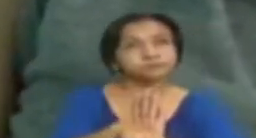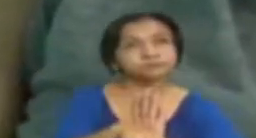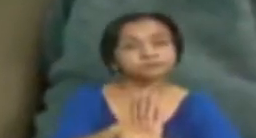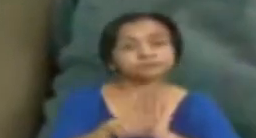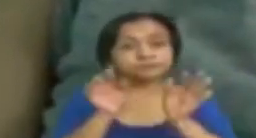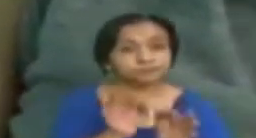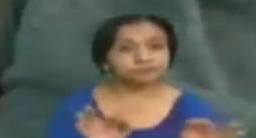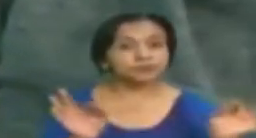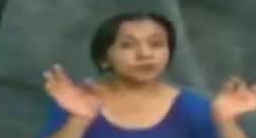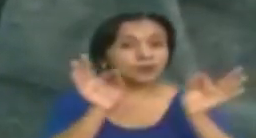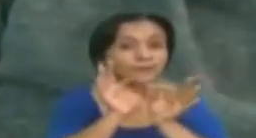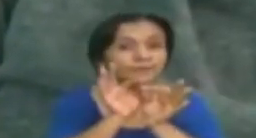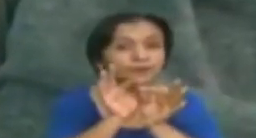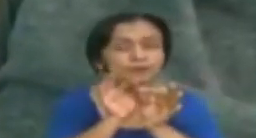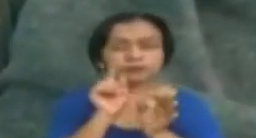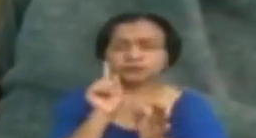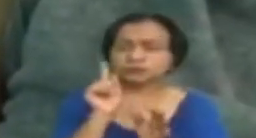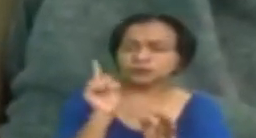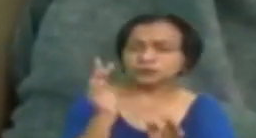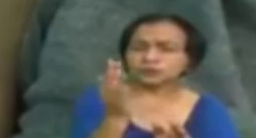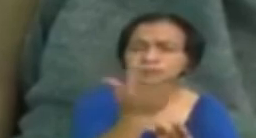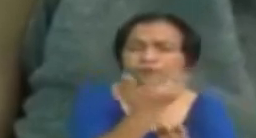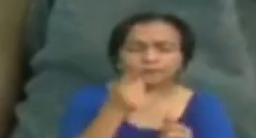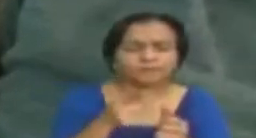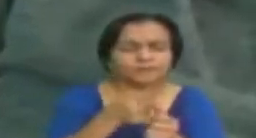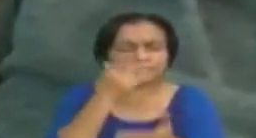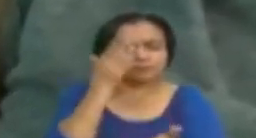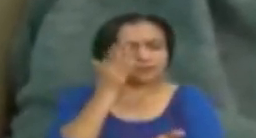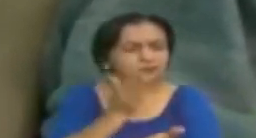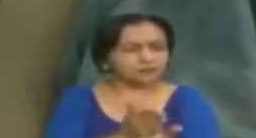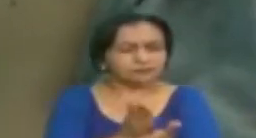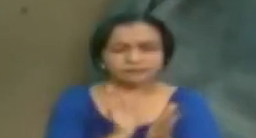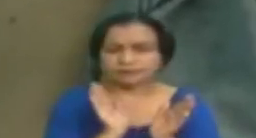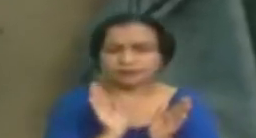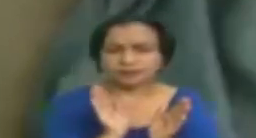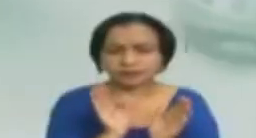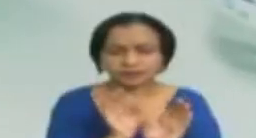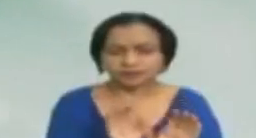salud públicas y las privadas. Para Noticias 12, Angel Saltamirano.